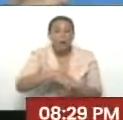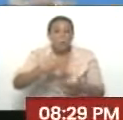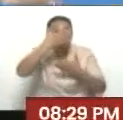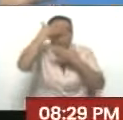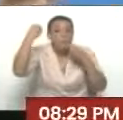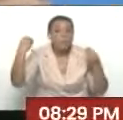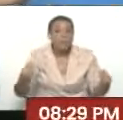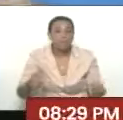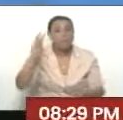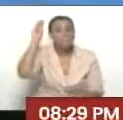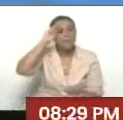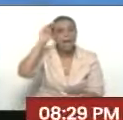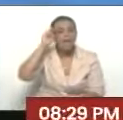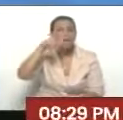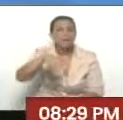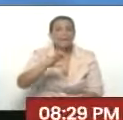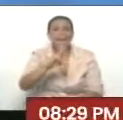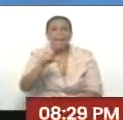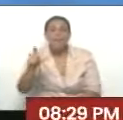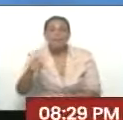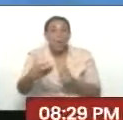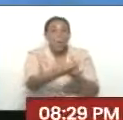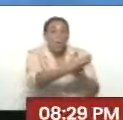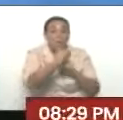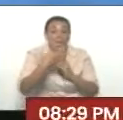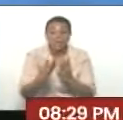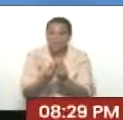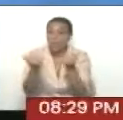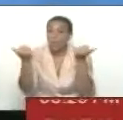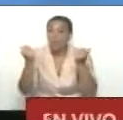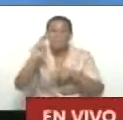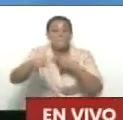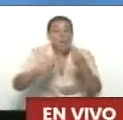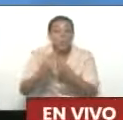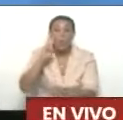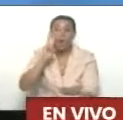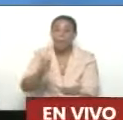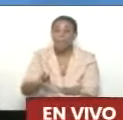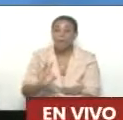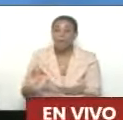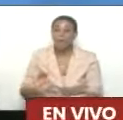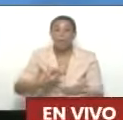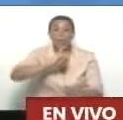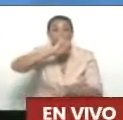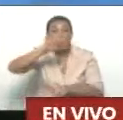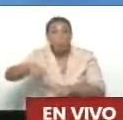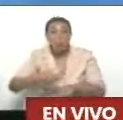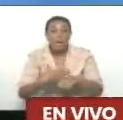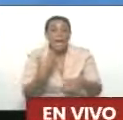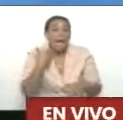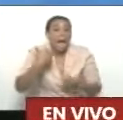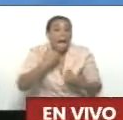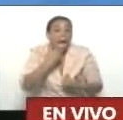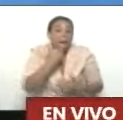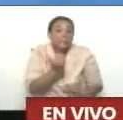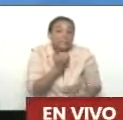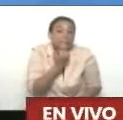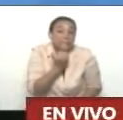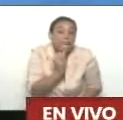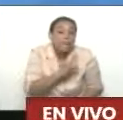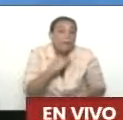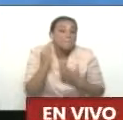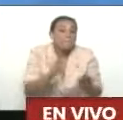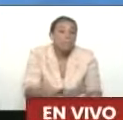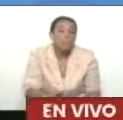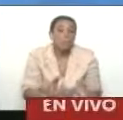el caso de la maestra Elena Quintero. Además se la llevaron y la desaparecieron. En el caso de Jorge Glass casi lo matan. Y